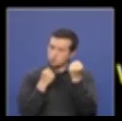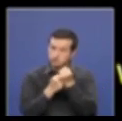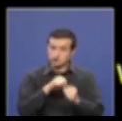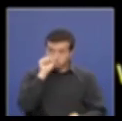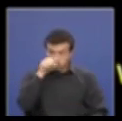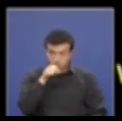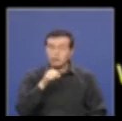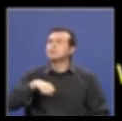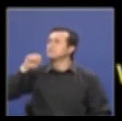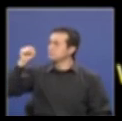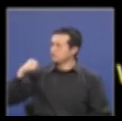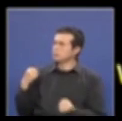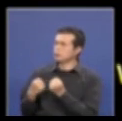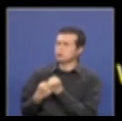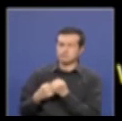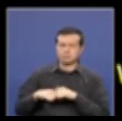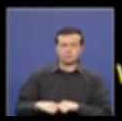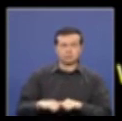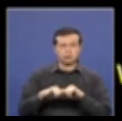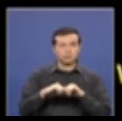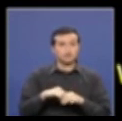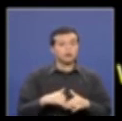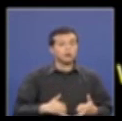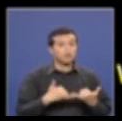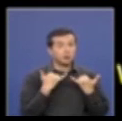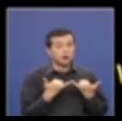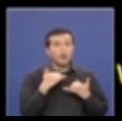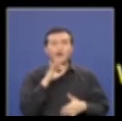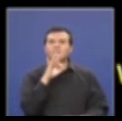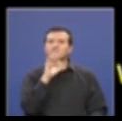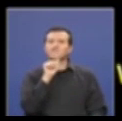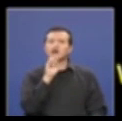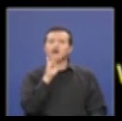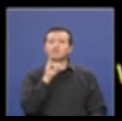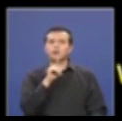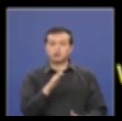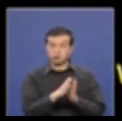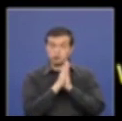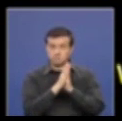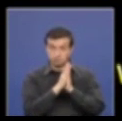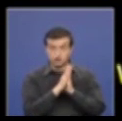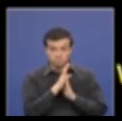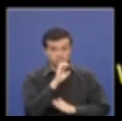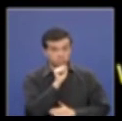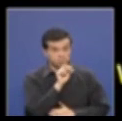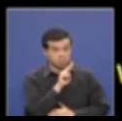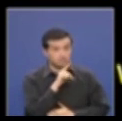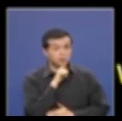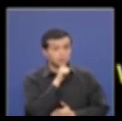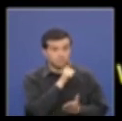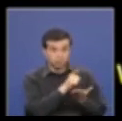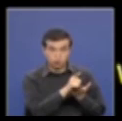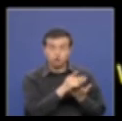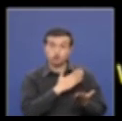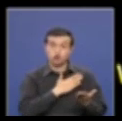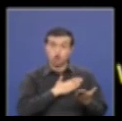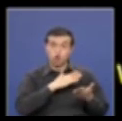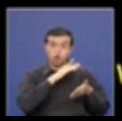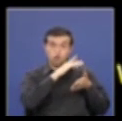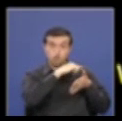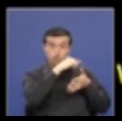¿no? Sí, señor. Mira, ayer me reuní con Fabián y te pido una cosa, César. Mira, yo te voy a hacer un